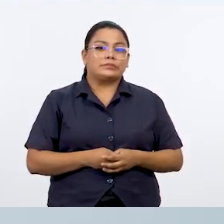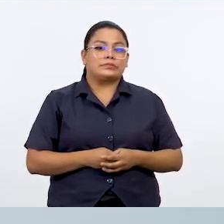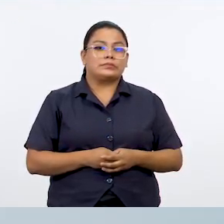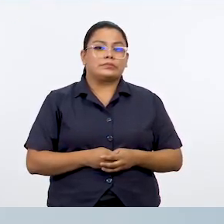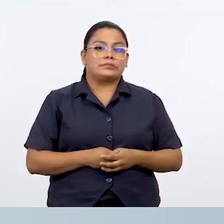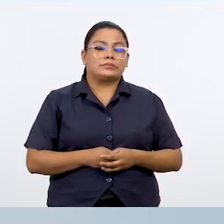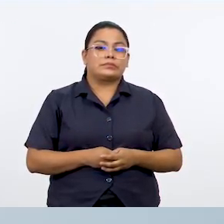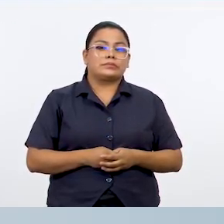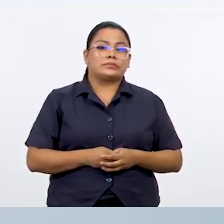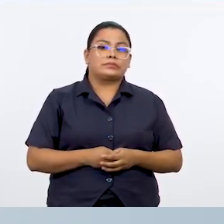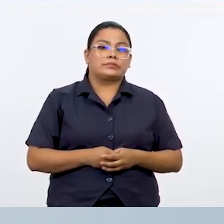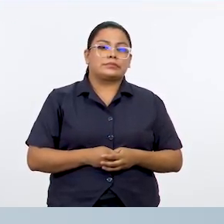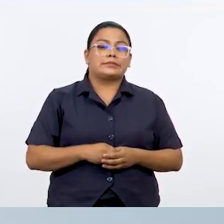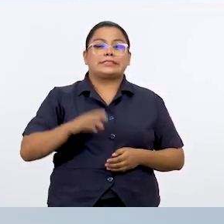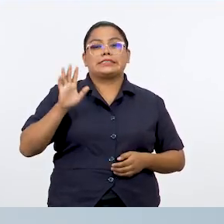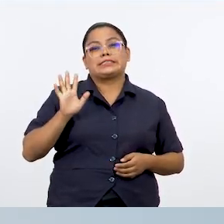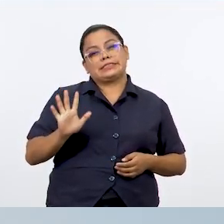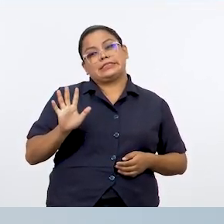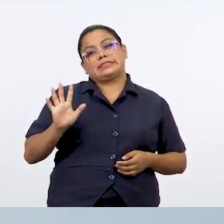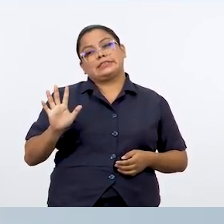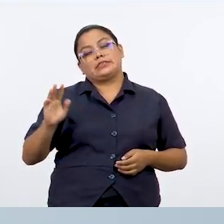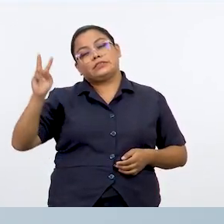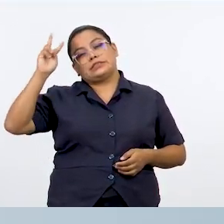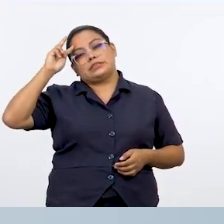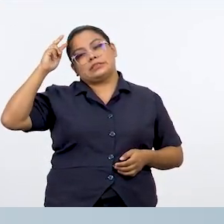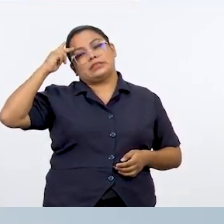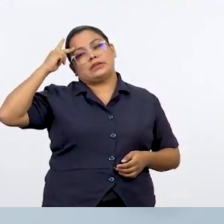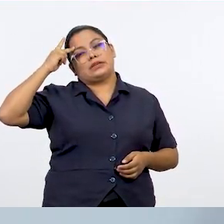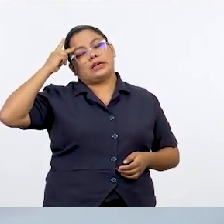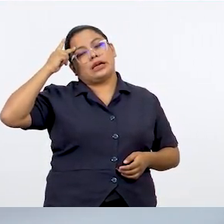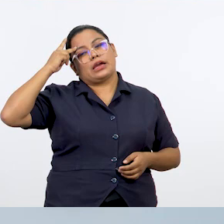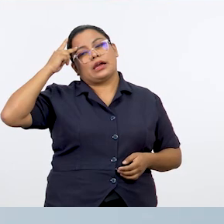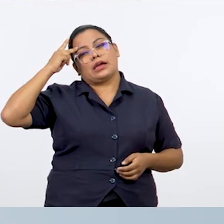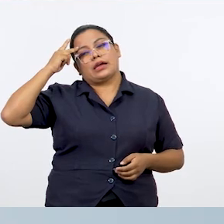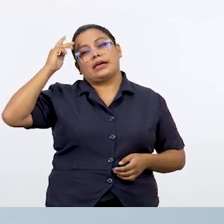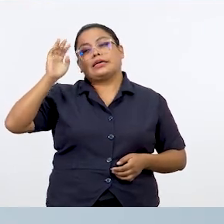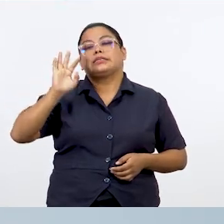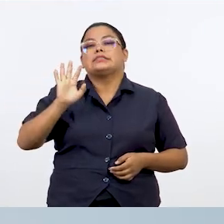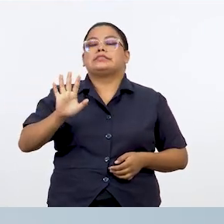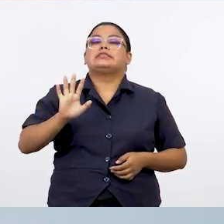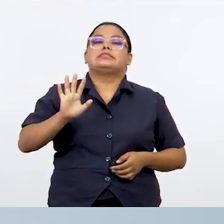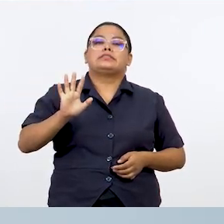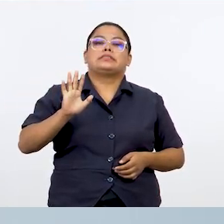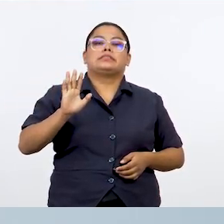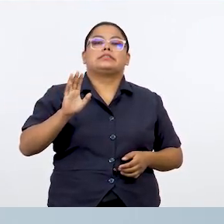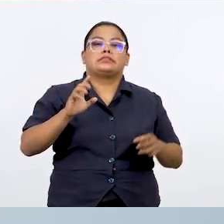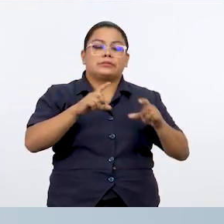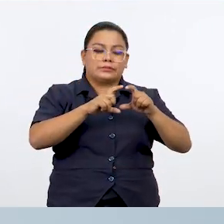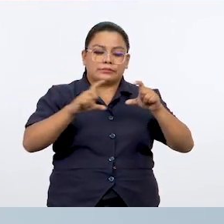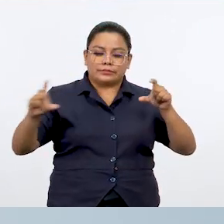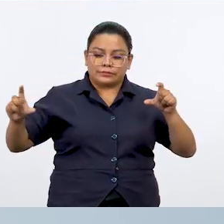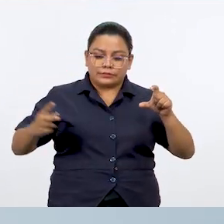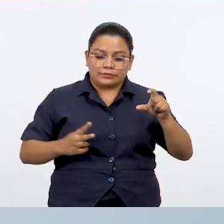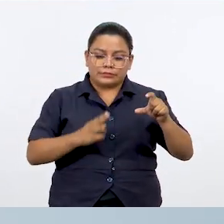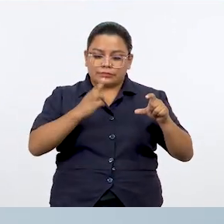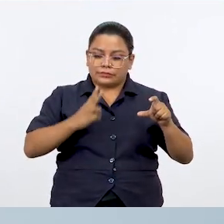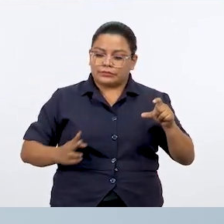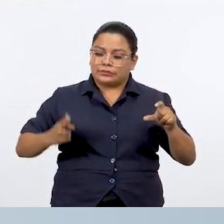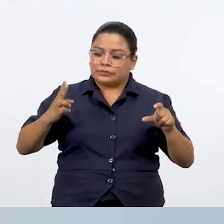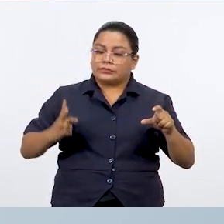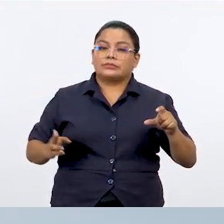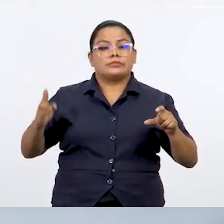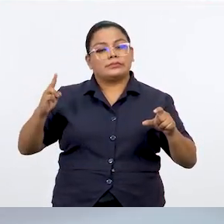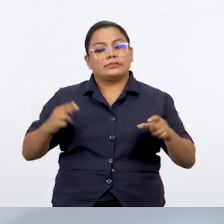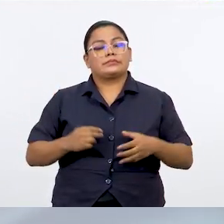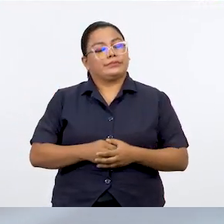Como el cociente es 5, significa que obtendremos 5 pedazos de esta